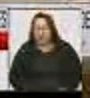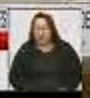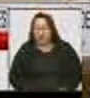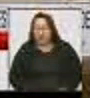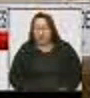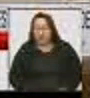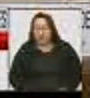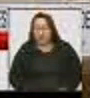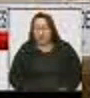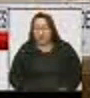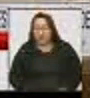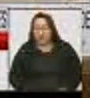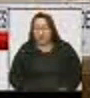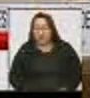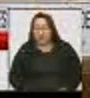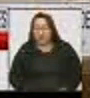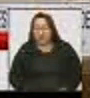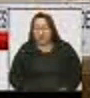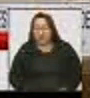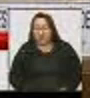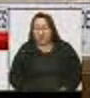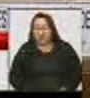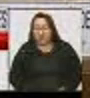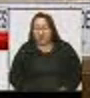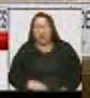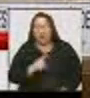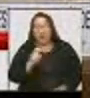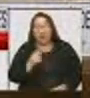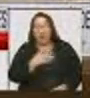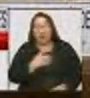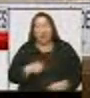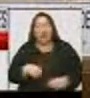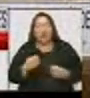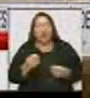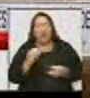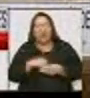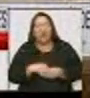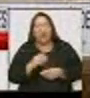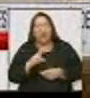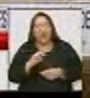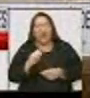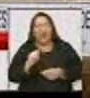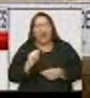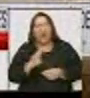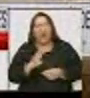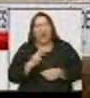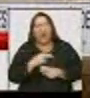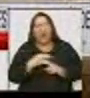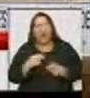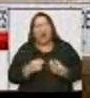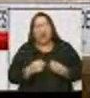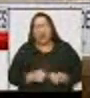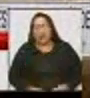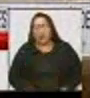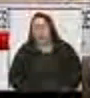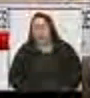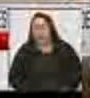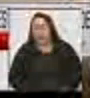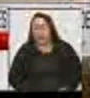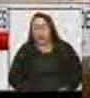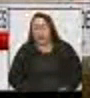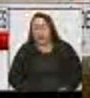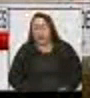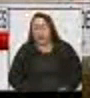presidente, para entrar un poco ya al tema. ¿Por qué se incluyen las rentas de cuarta categoría en este